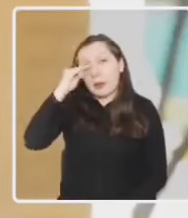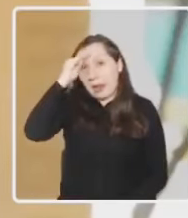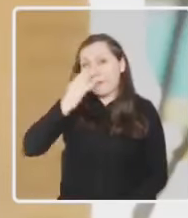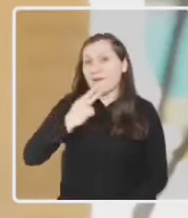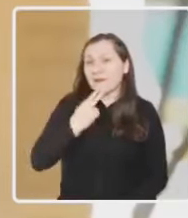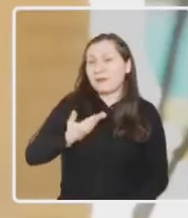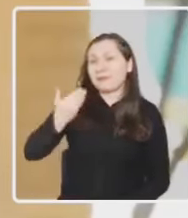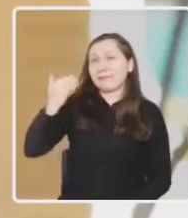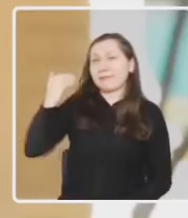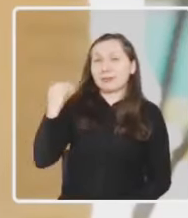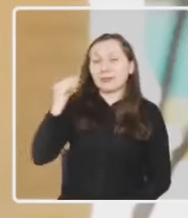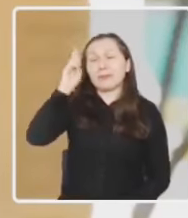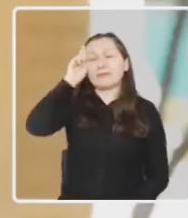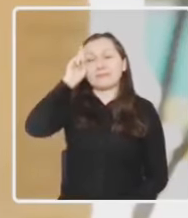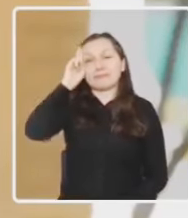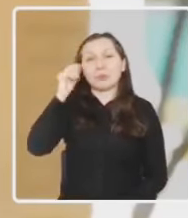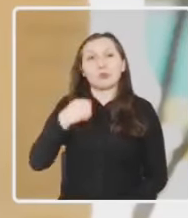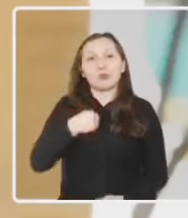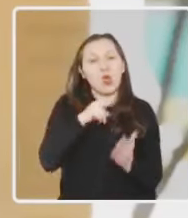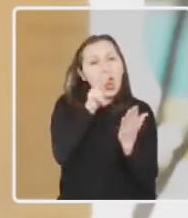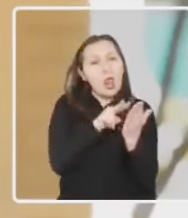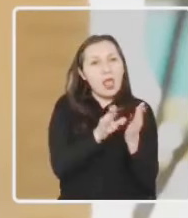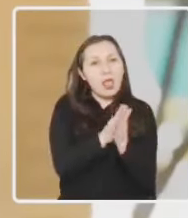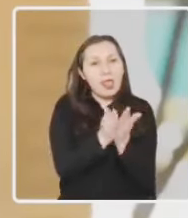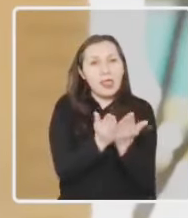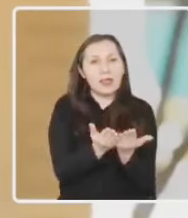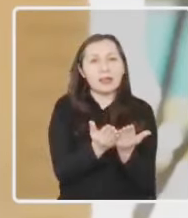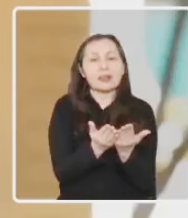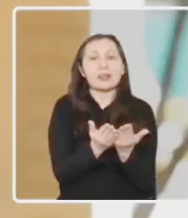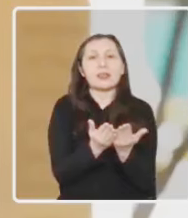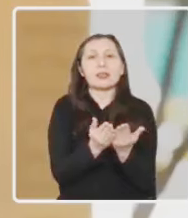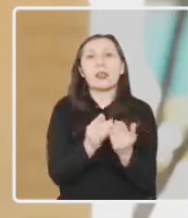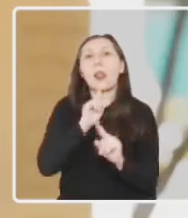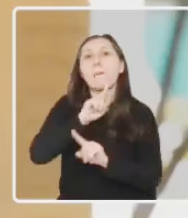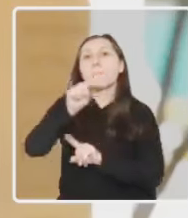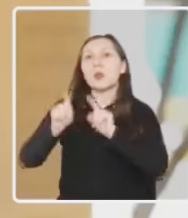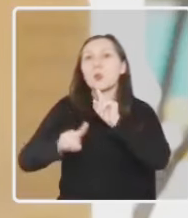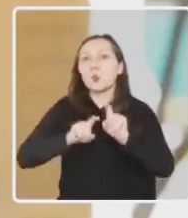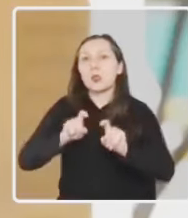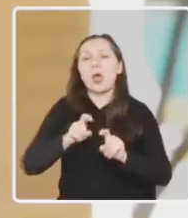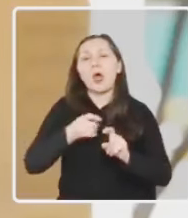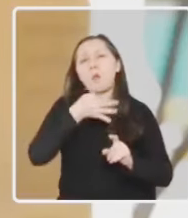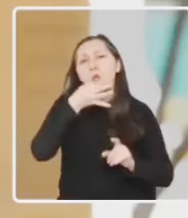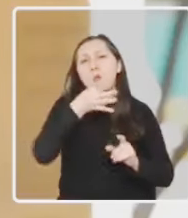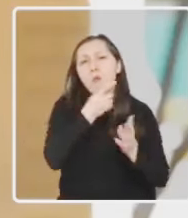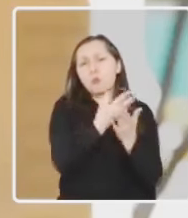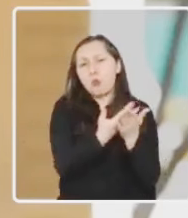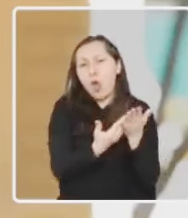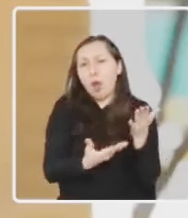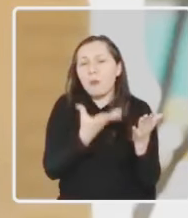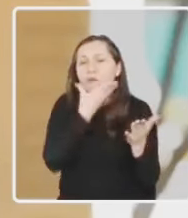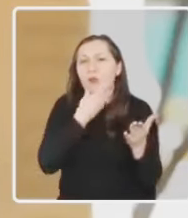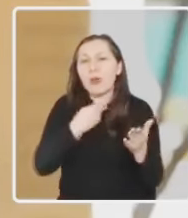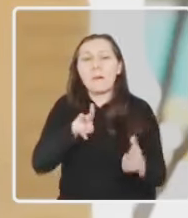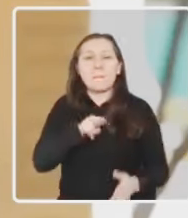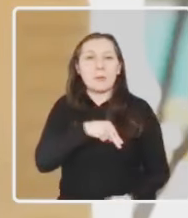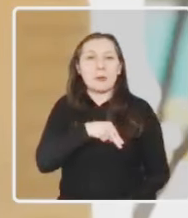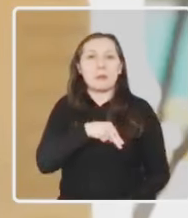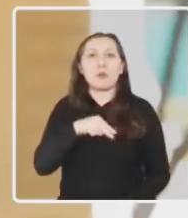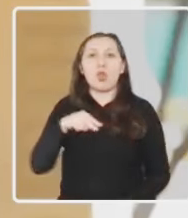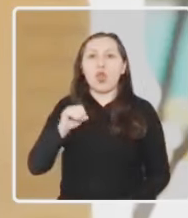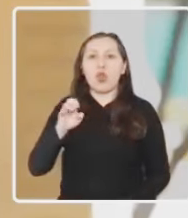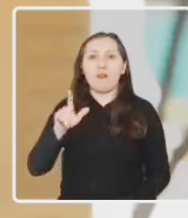experiencias, pero me leía el libro de las preguntas, que es un poema precioso de nuestro premio Nobel Pablo